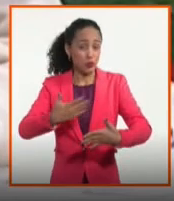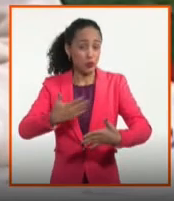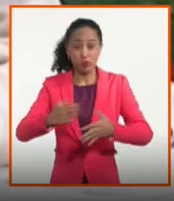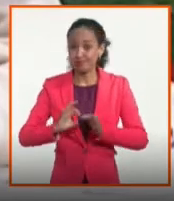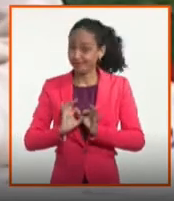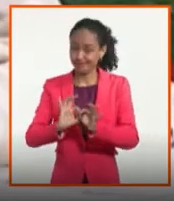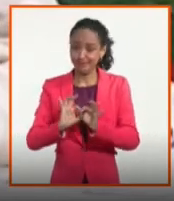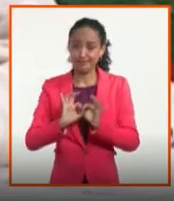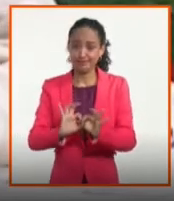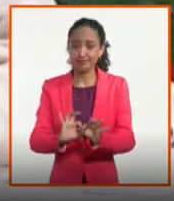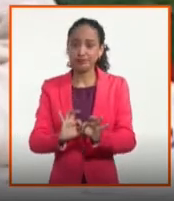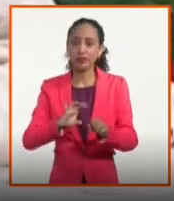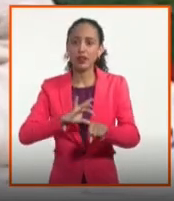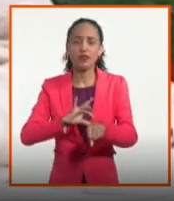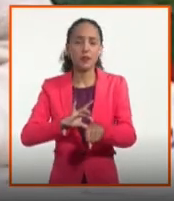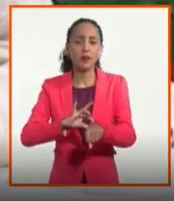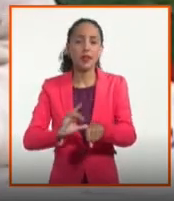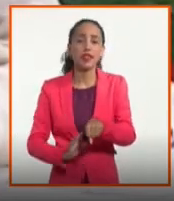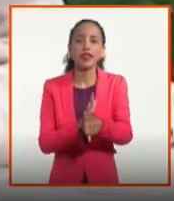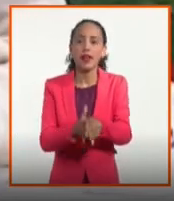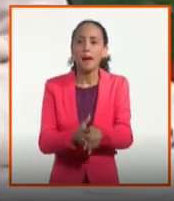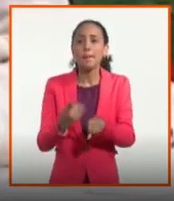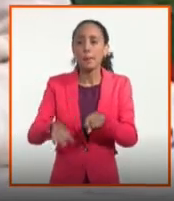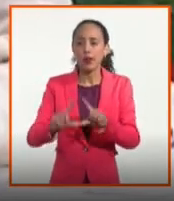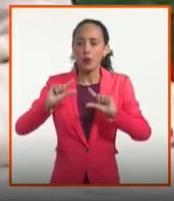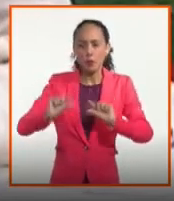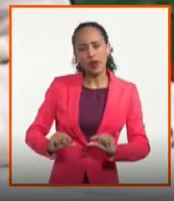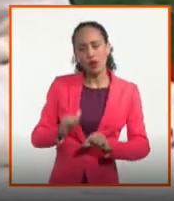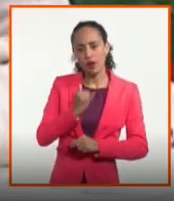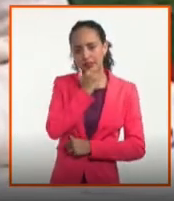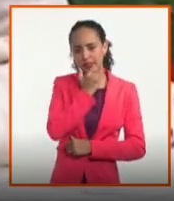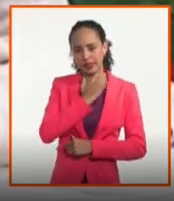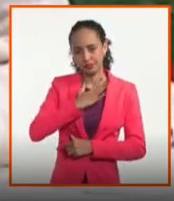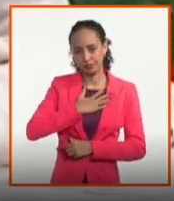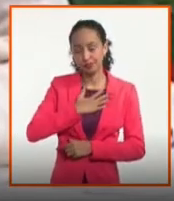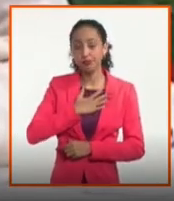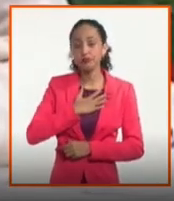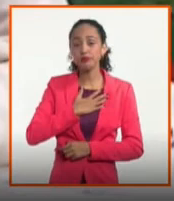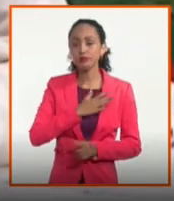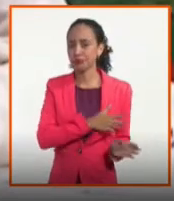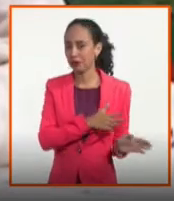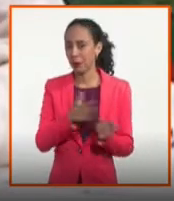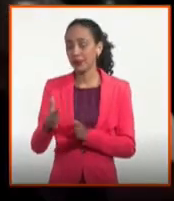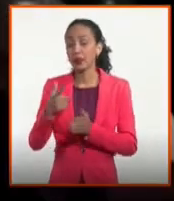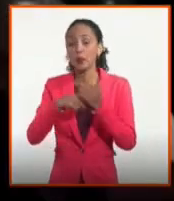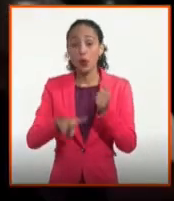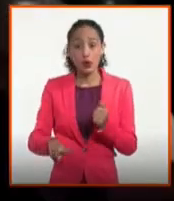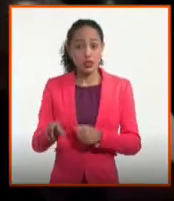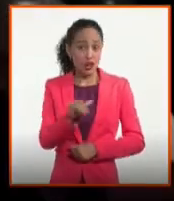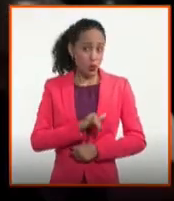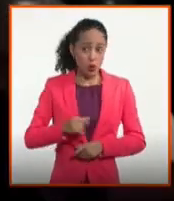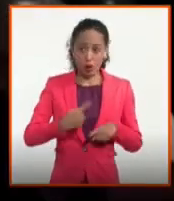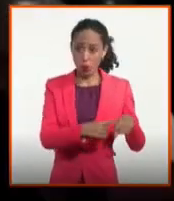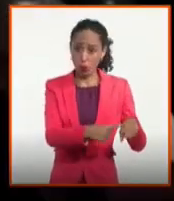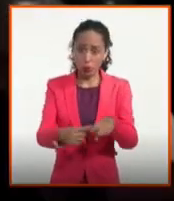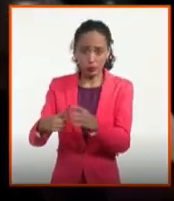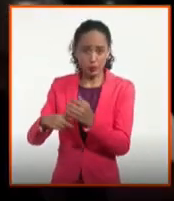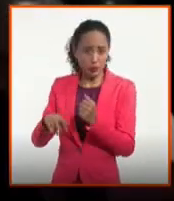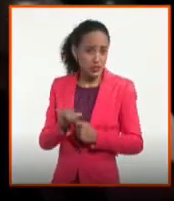nos hiciera los menos daños posibles en la provincia como todas las demás sufrimos lo